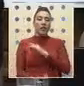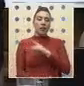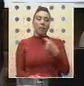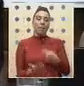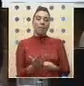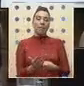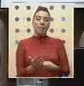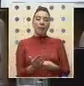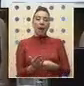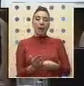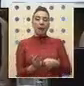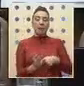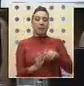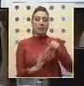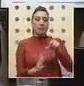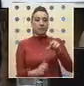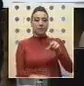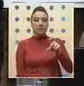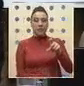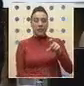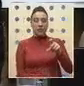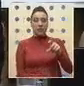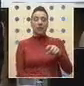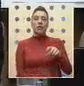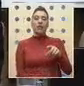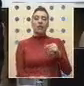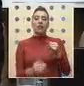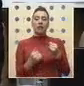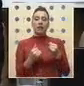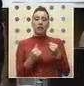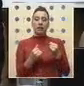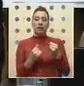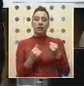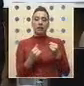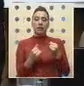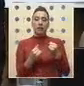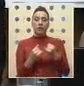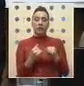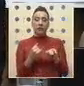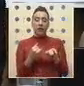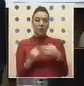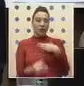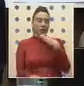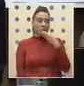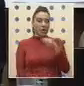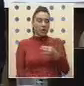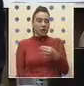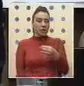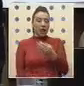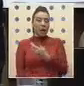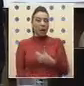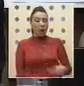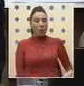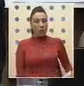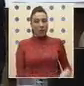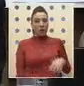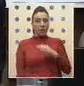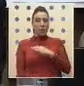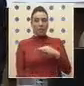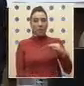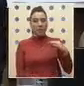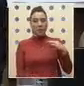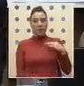los chilenos paguen más. Y por último, un mensaje a través de su presidente al gobierno y al ministro.